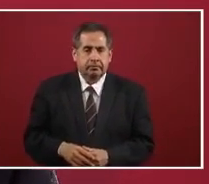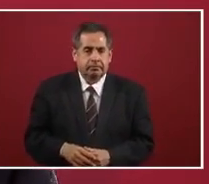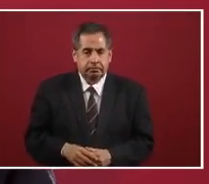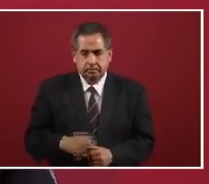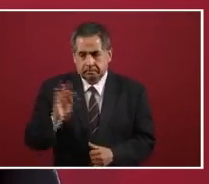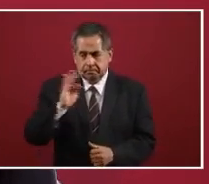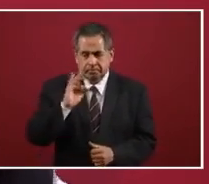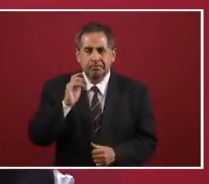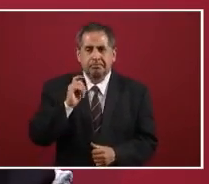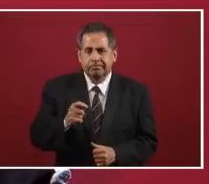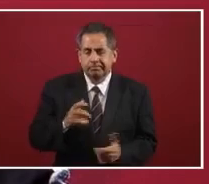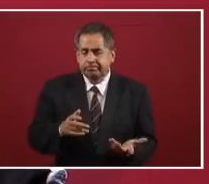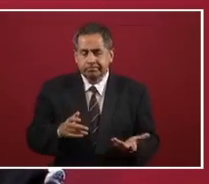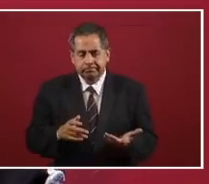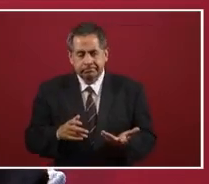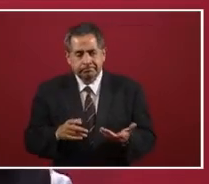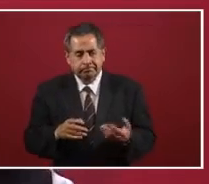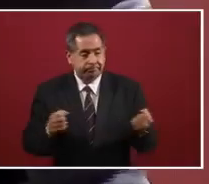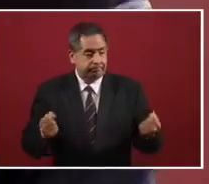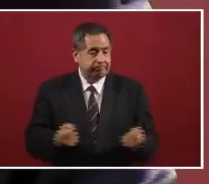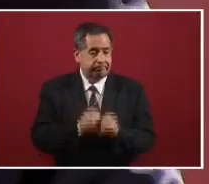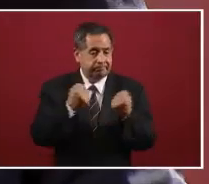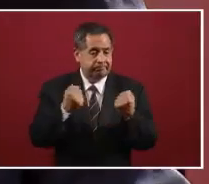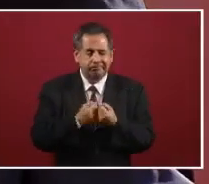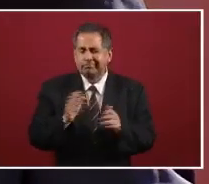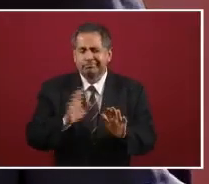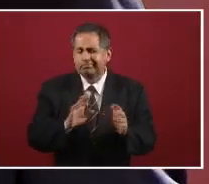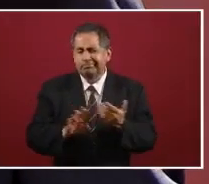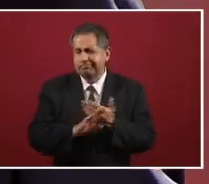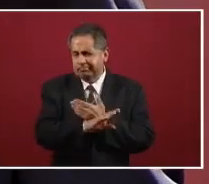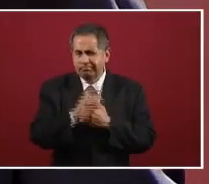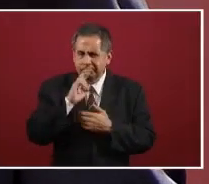se evita la confrontación.